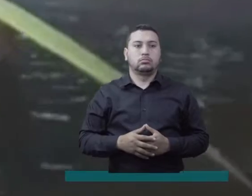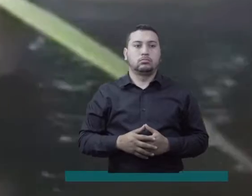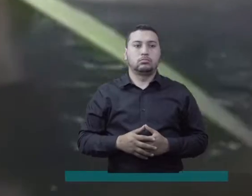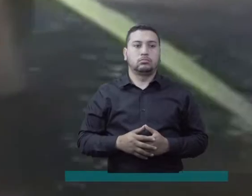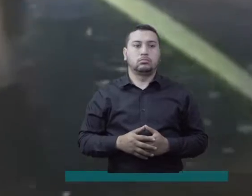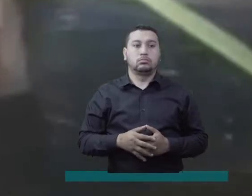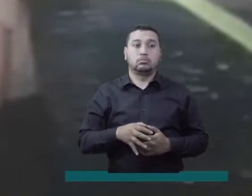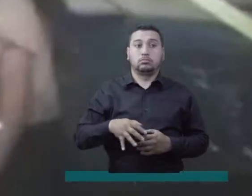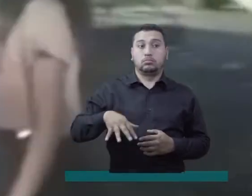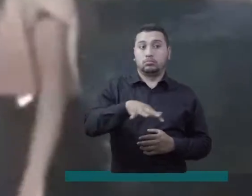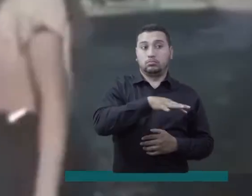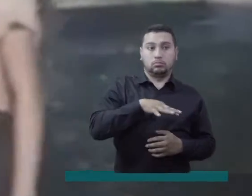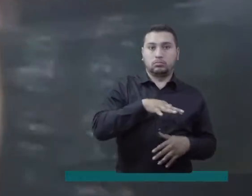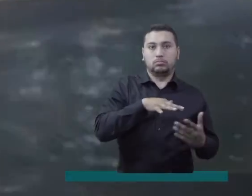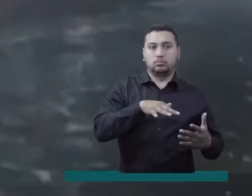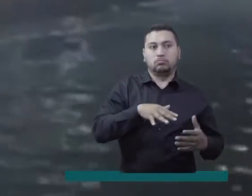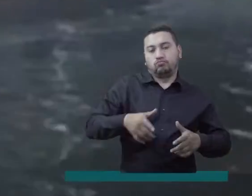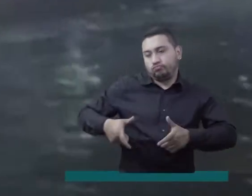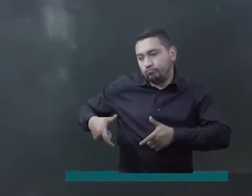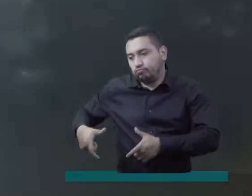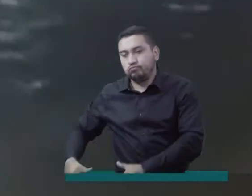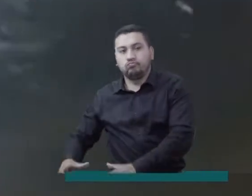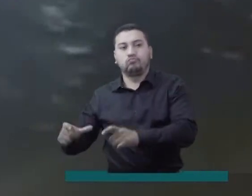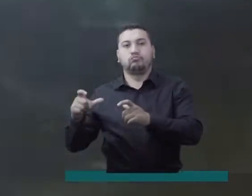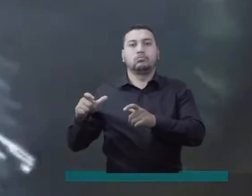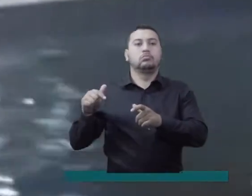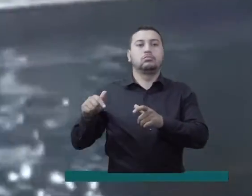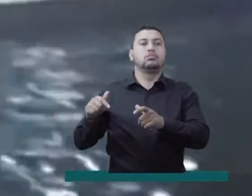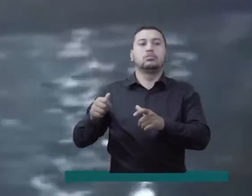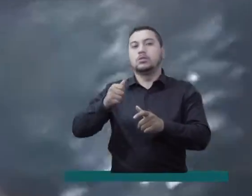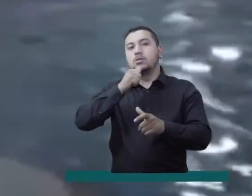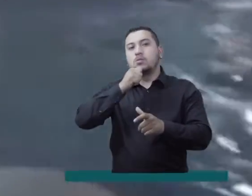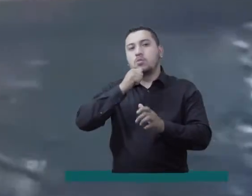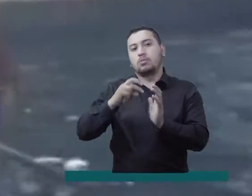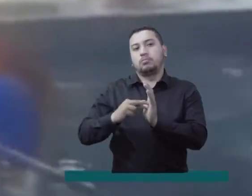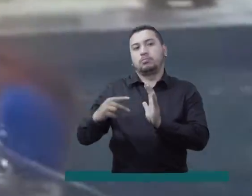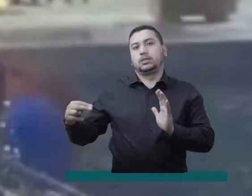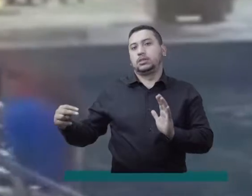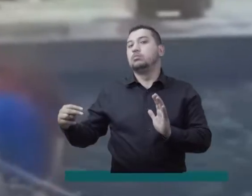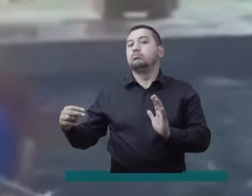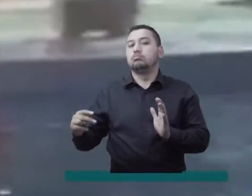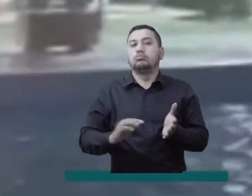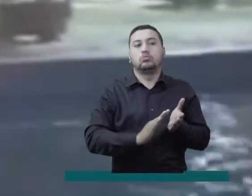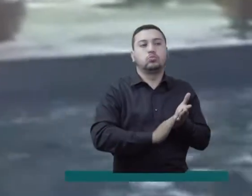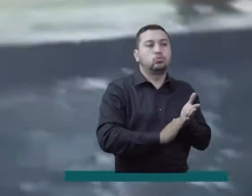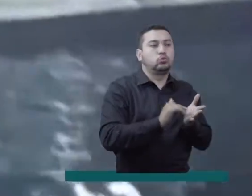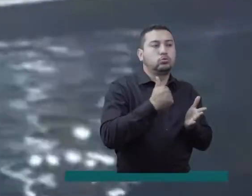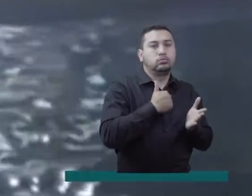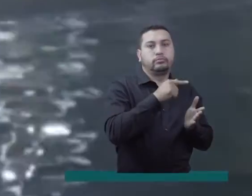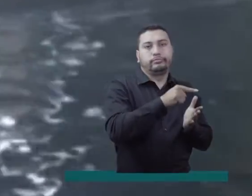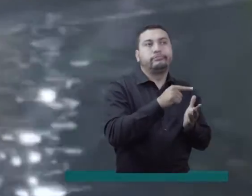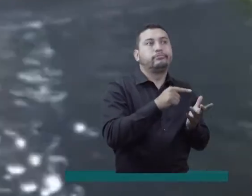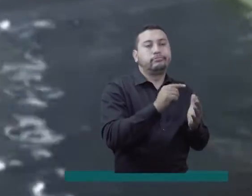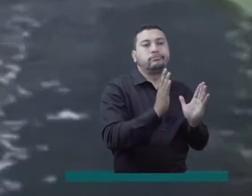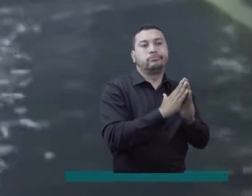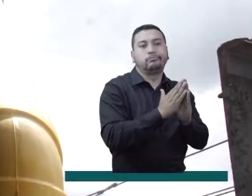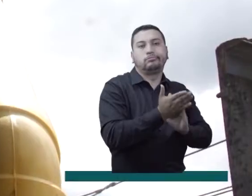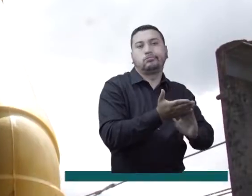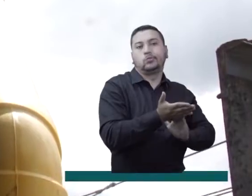de la arboleda campestre decidieron sacar con baldes agua de la piscina y solucionar en parte el problema en sus